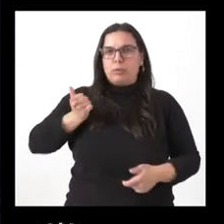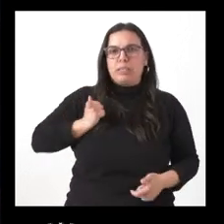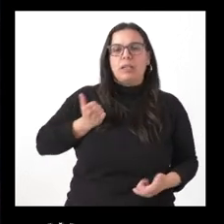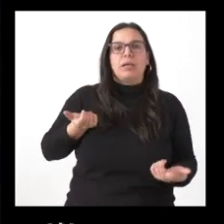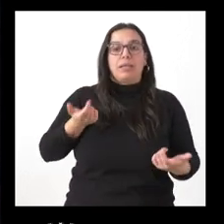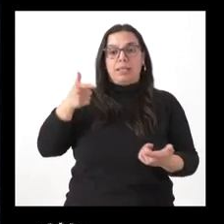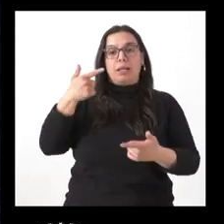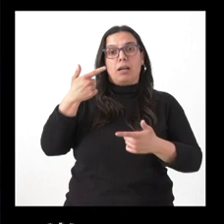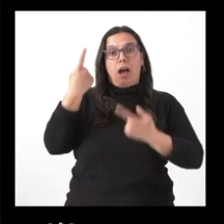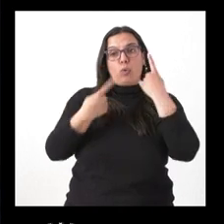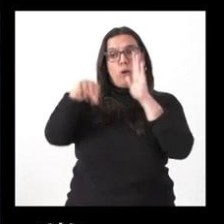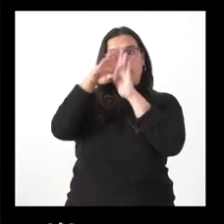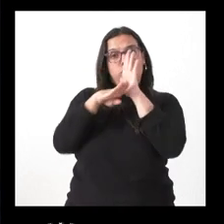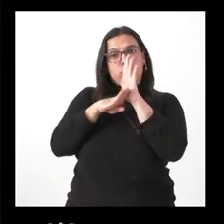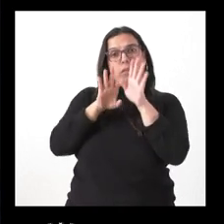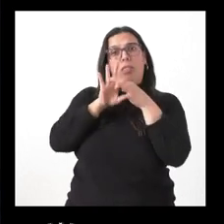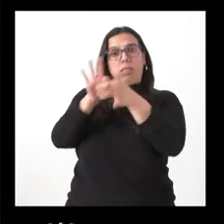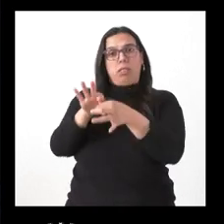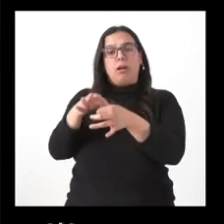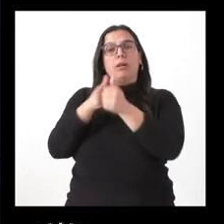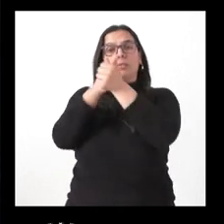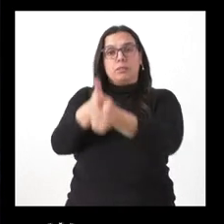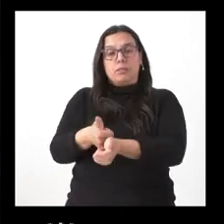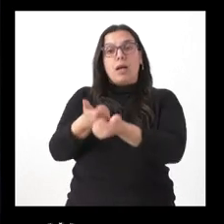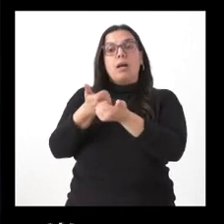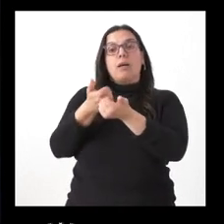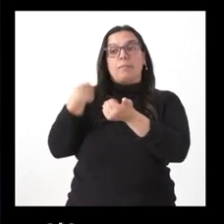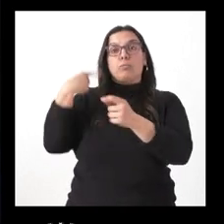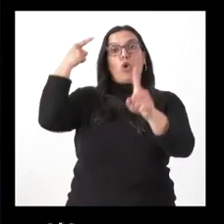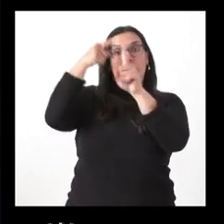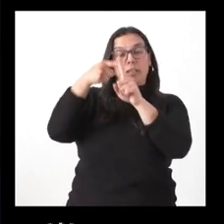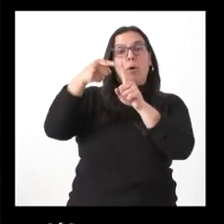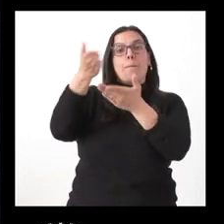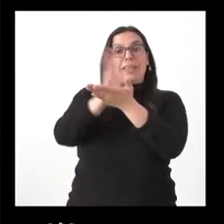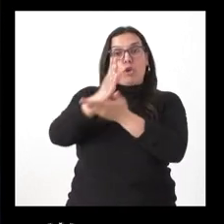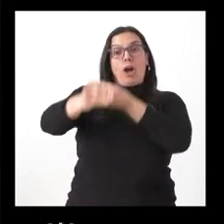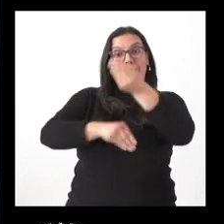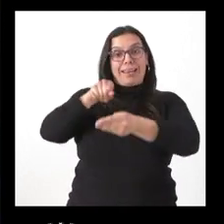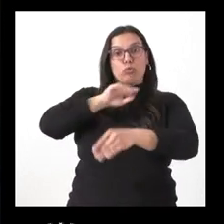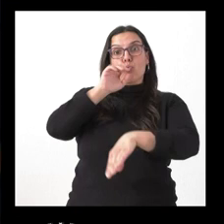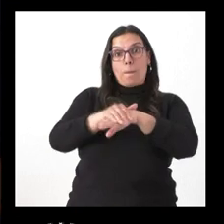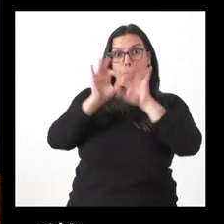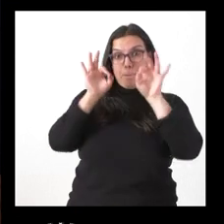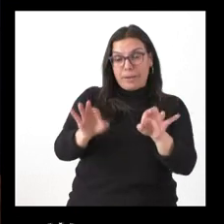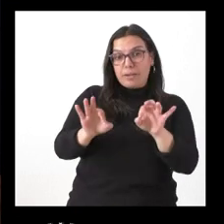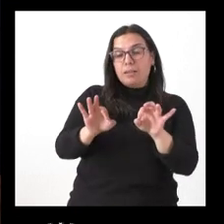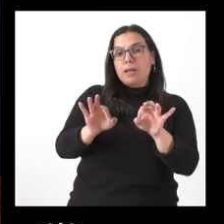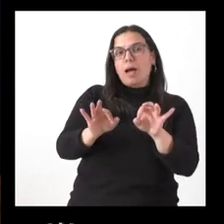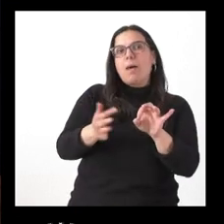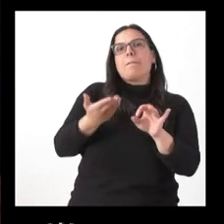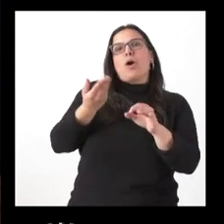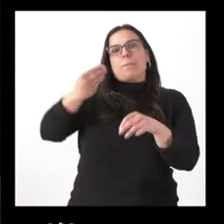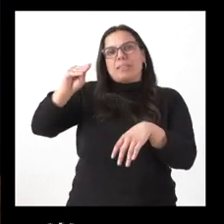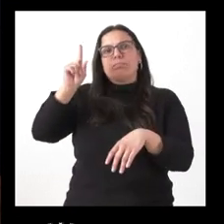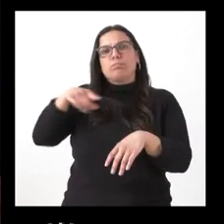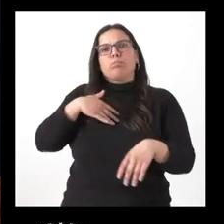de ellas que pudieran reflejar que sin menoscabo del objetivo que se busca que es la mediación en los conflictos de carácter laboral pues